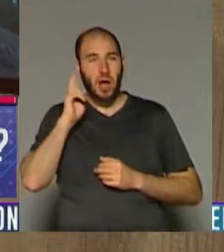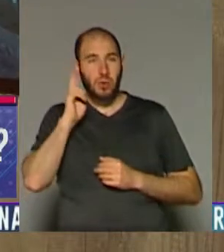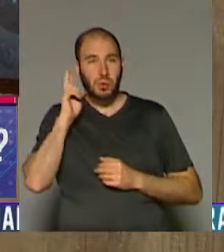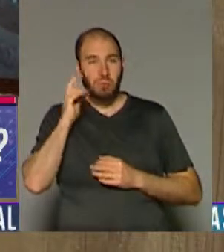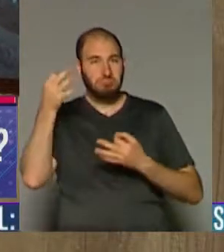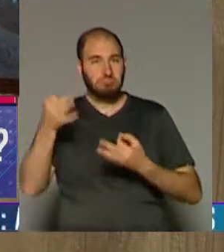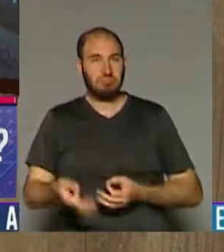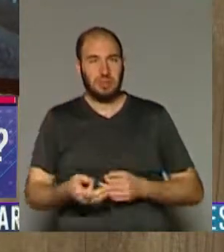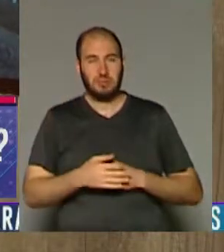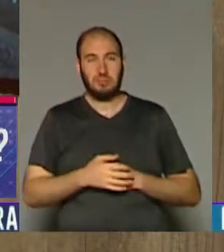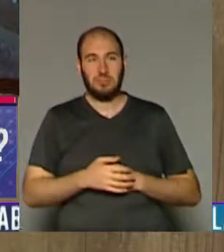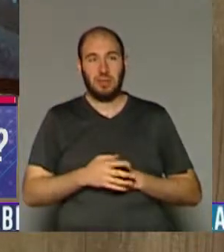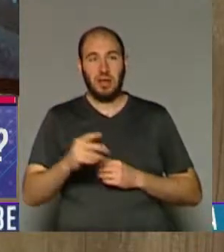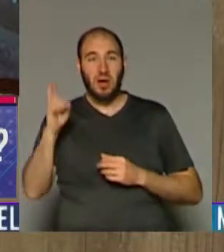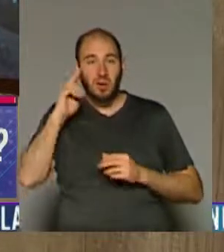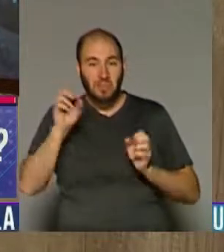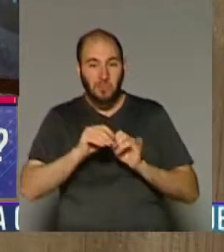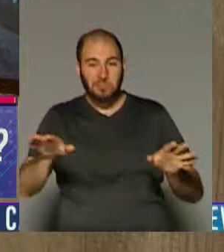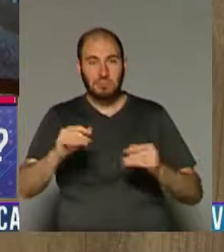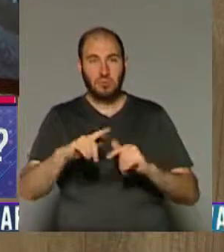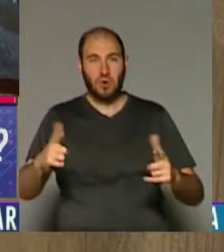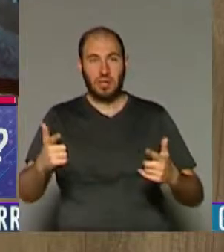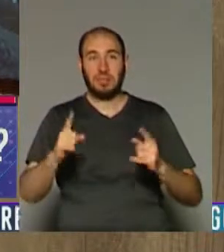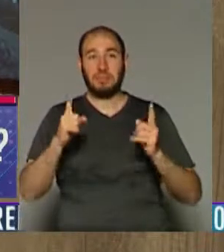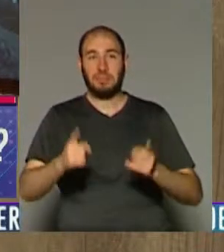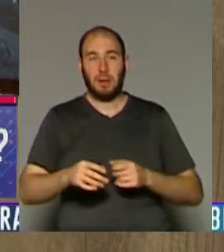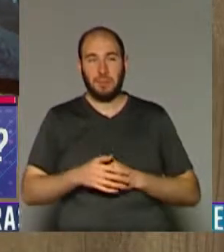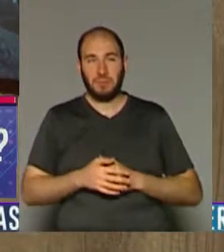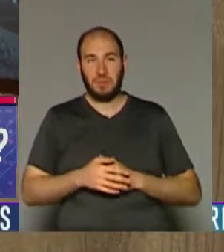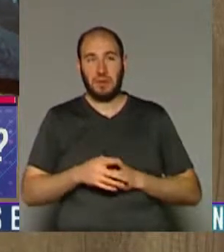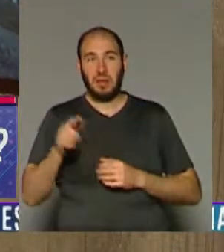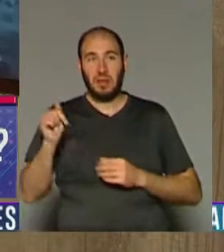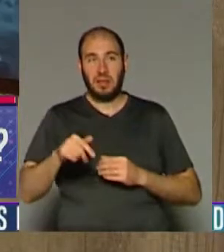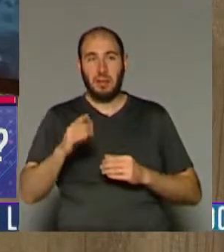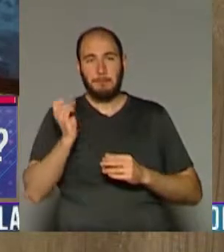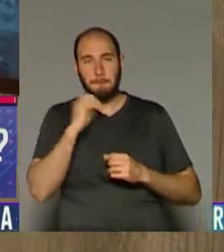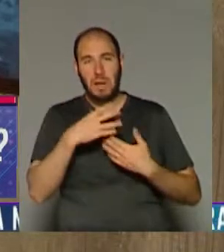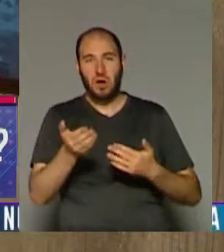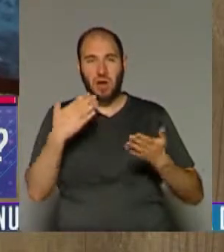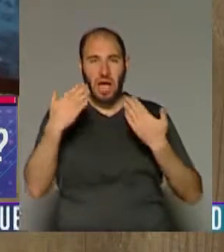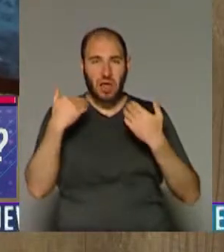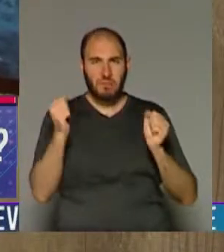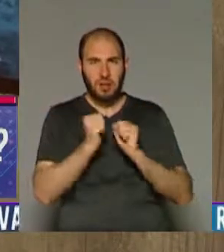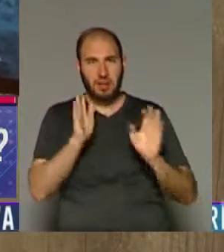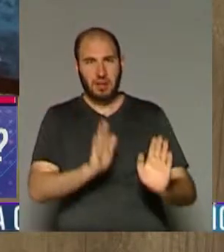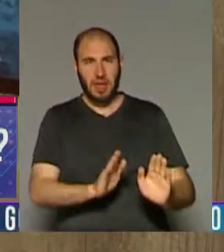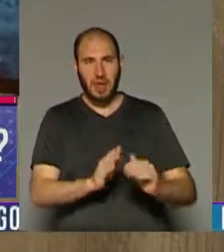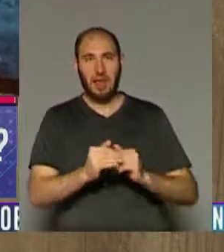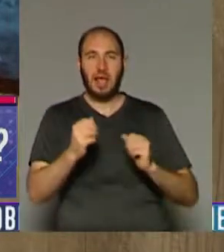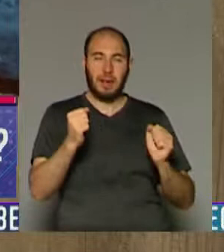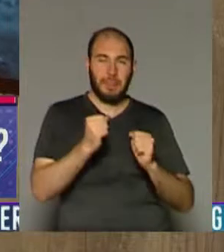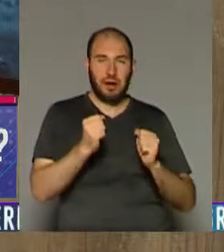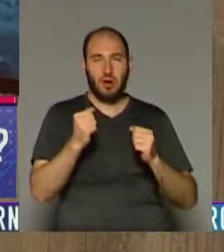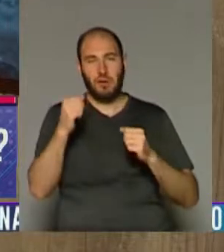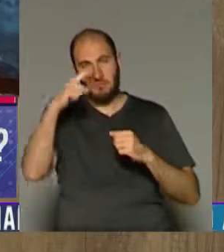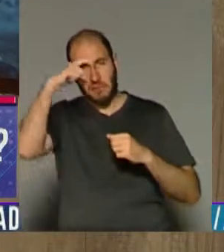acústicamente correctos, entonces no emiten sonido, y también permanece mucho mejor el calor y el frío para lo que es invierno